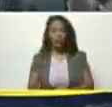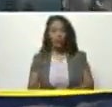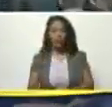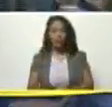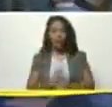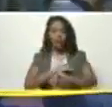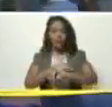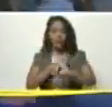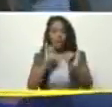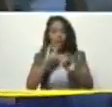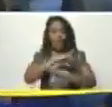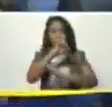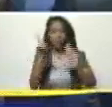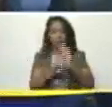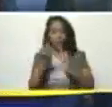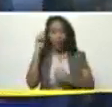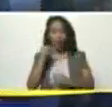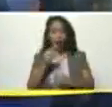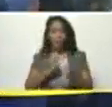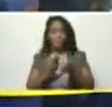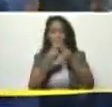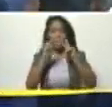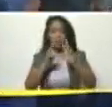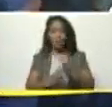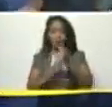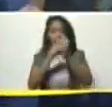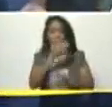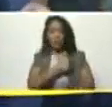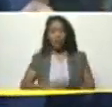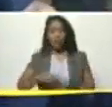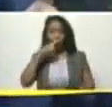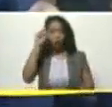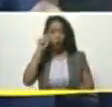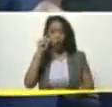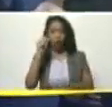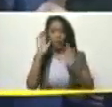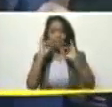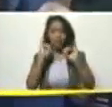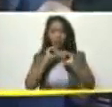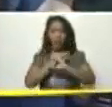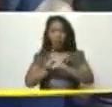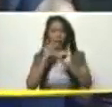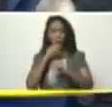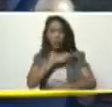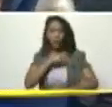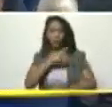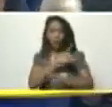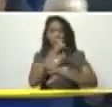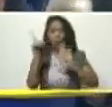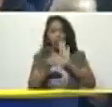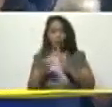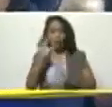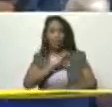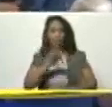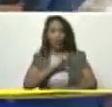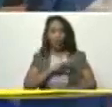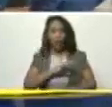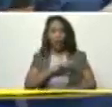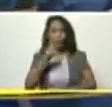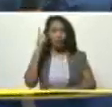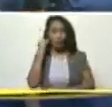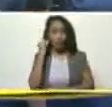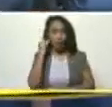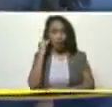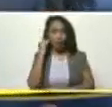de la diplomacia bolivariana de paz liderada por el presidente Nicolás Maduro con la despedida de la misión diplomática de la excelentísima señora Yoasca